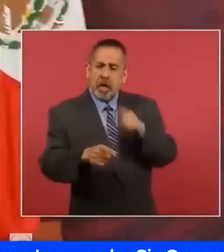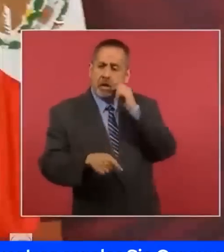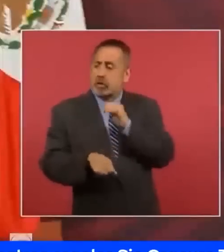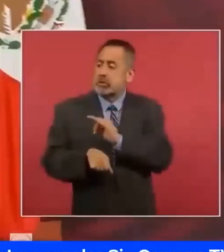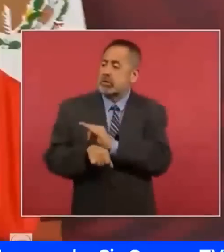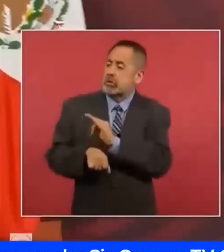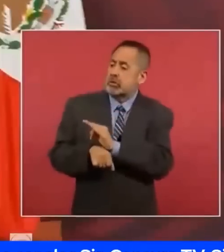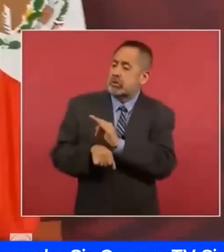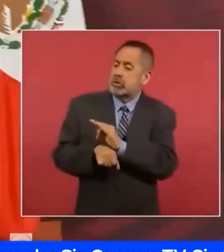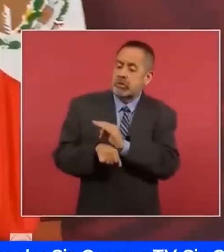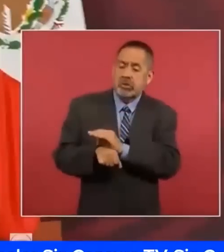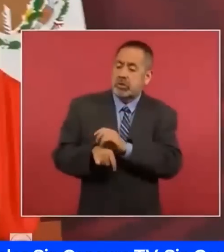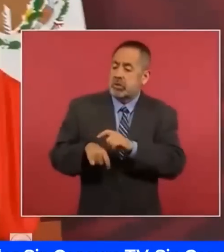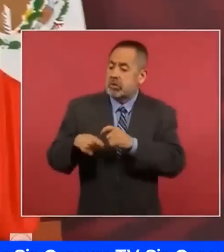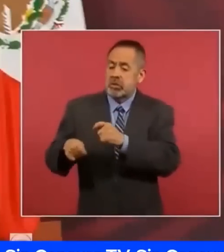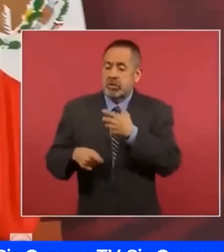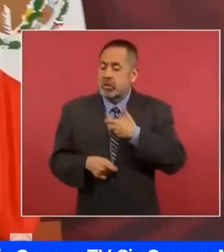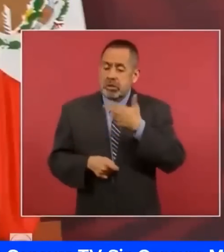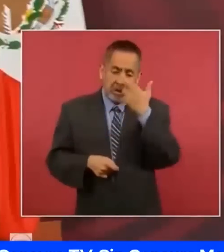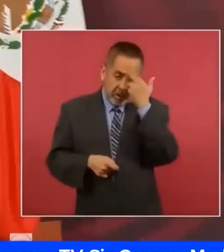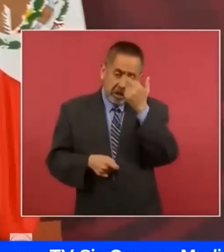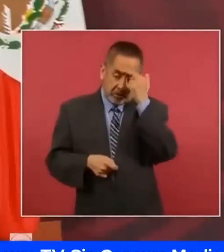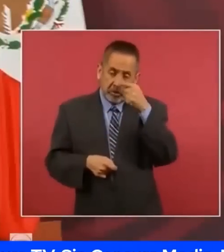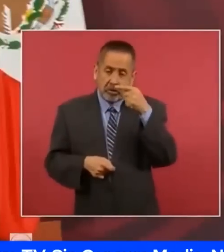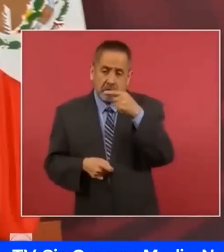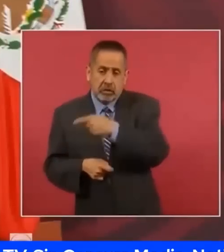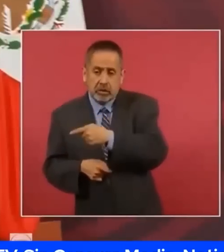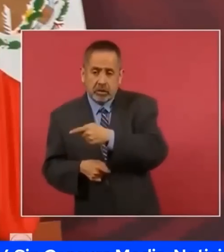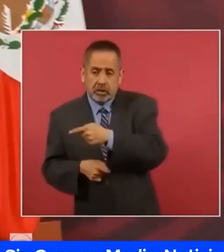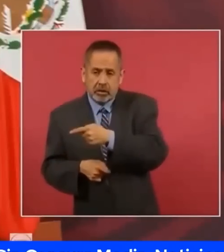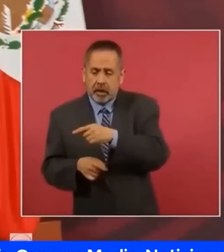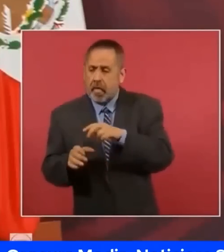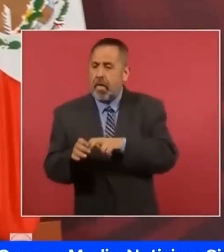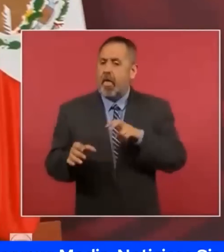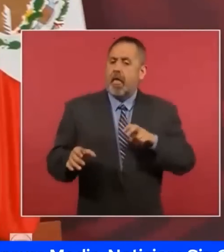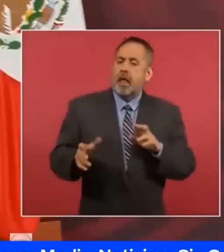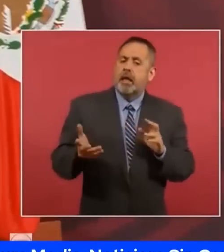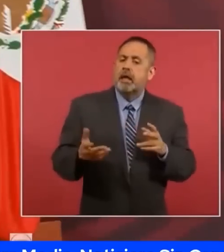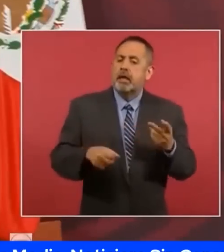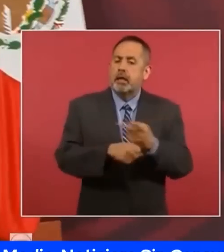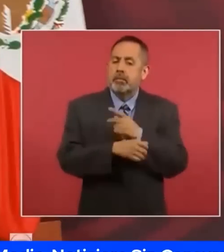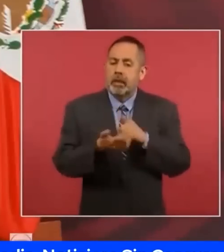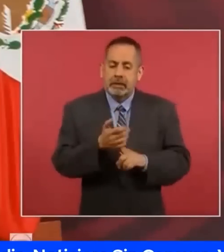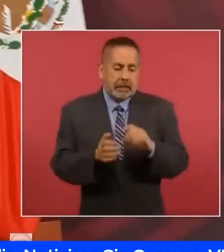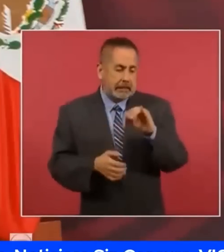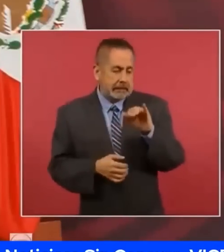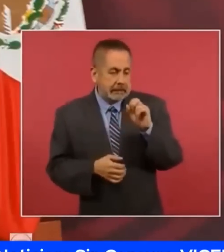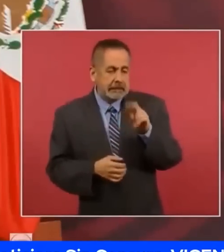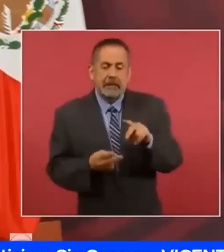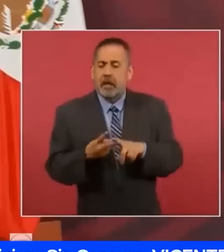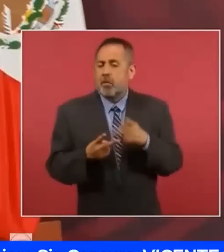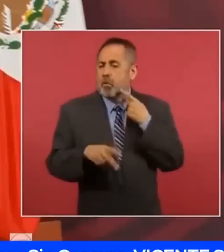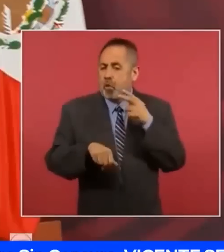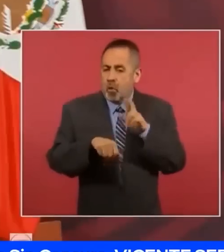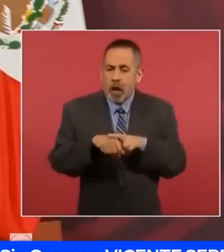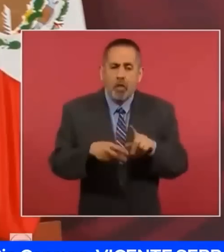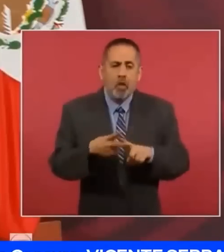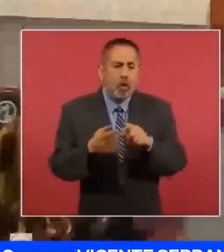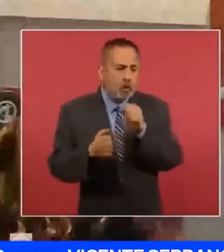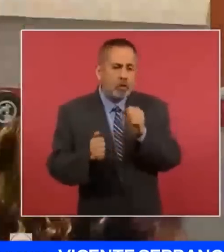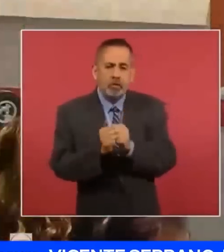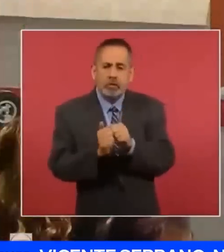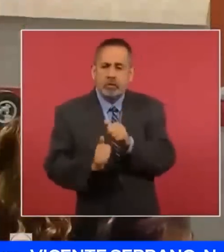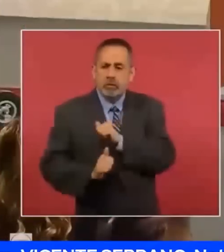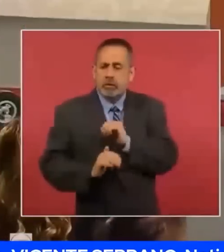y le dio la razón en todos estos aspectos intestinos con el CISEN, con la Procuraduría, con el